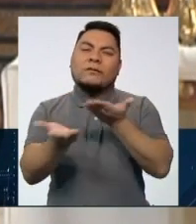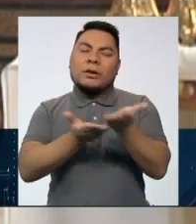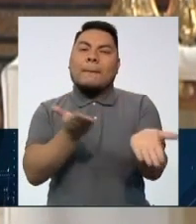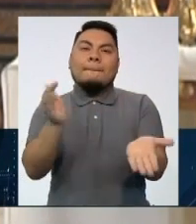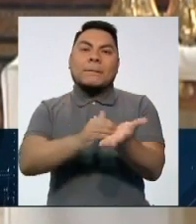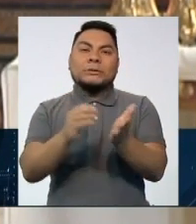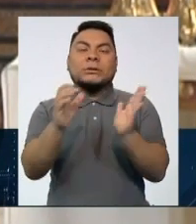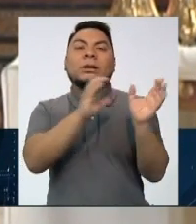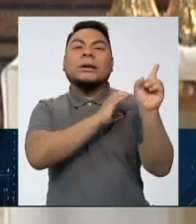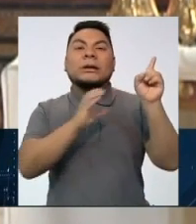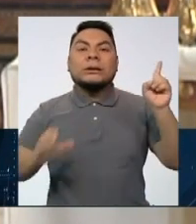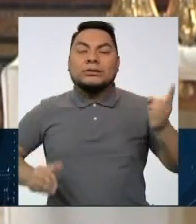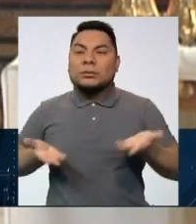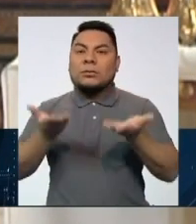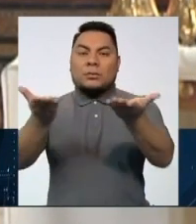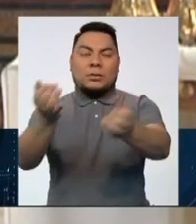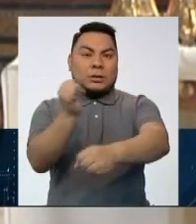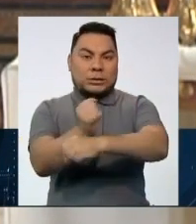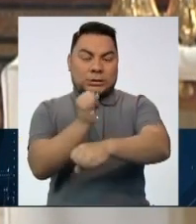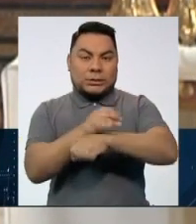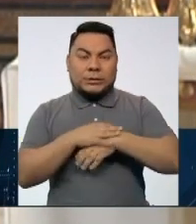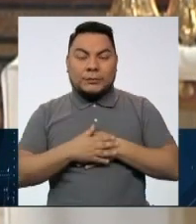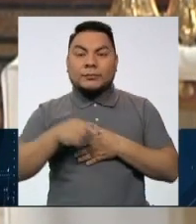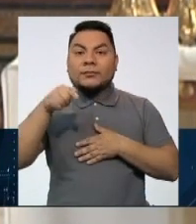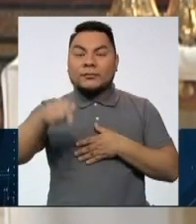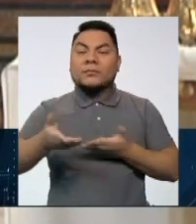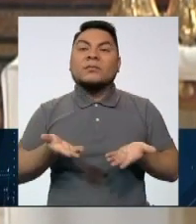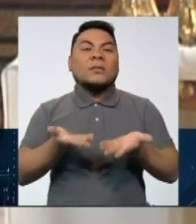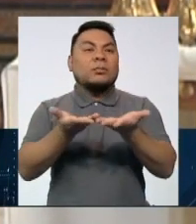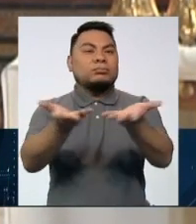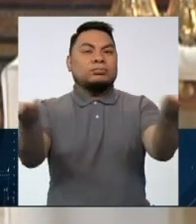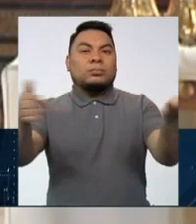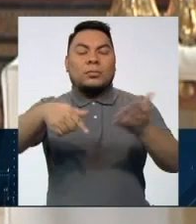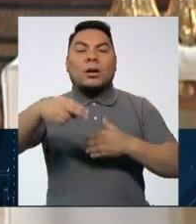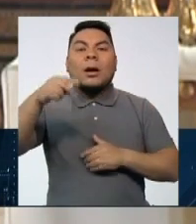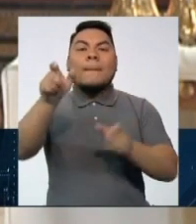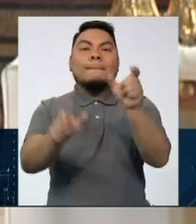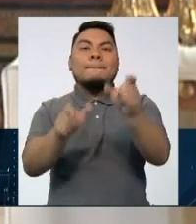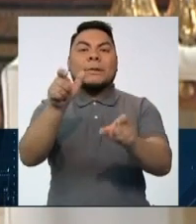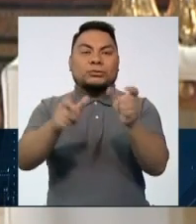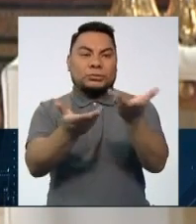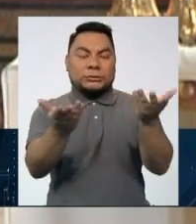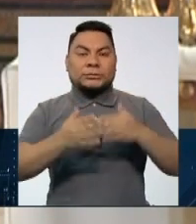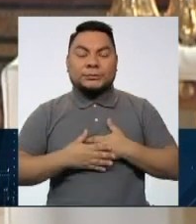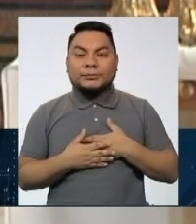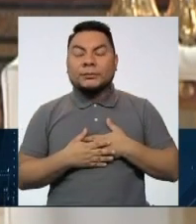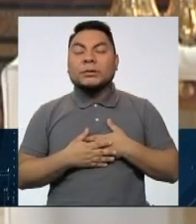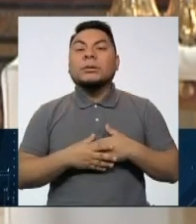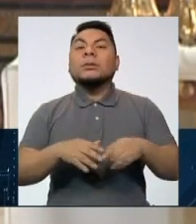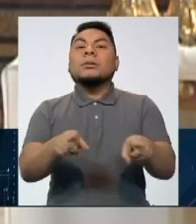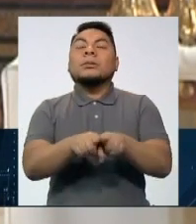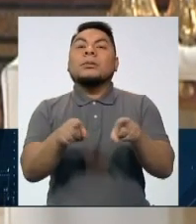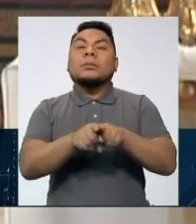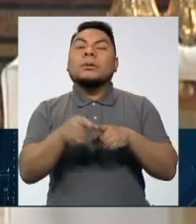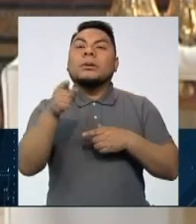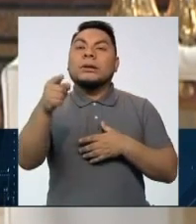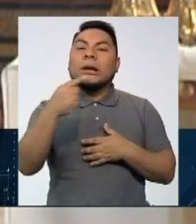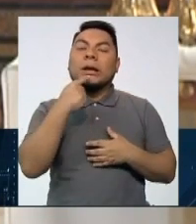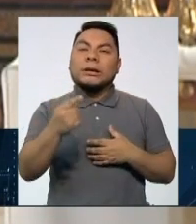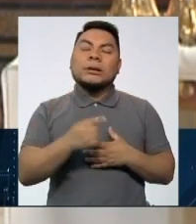Cristo en la Iglesia y desde ella a la humanidad. Al ser creado